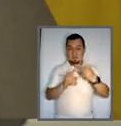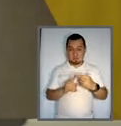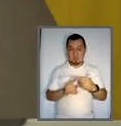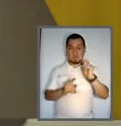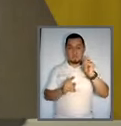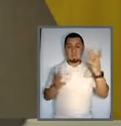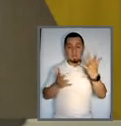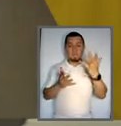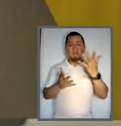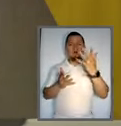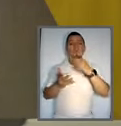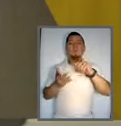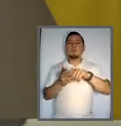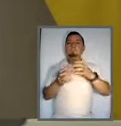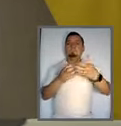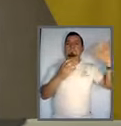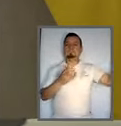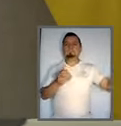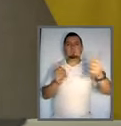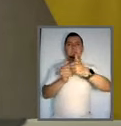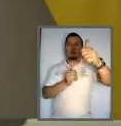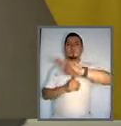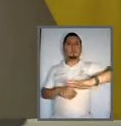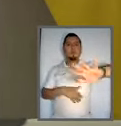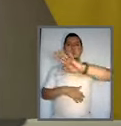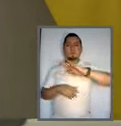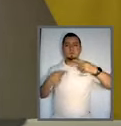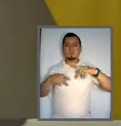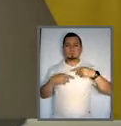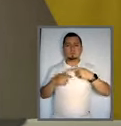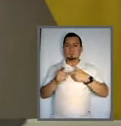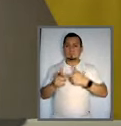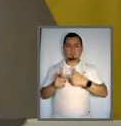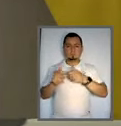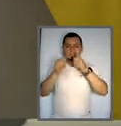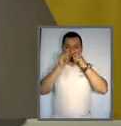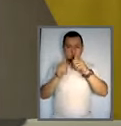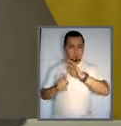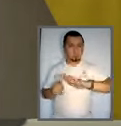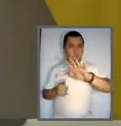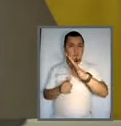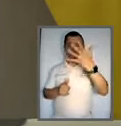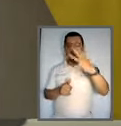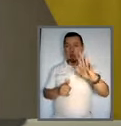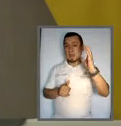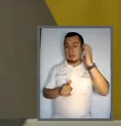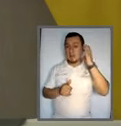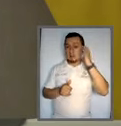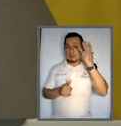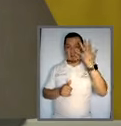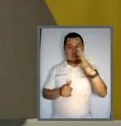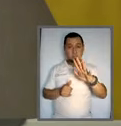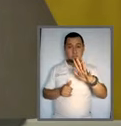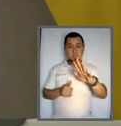un proceso de aislamiento, están separados del resto, están teniendo seguimiento médico, habilitamos 10 camas, ¿10